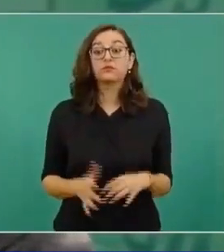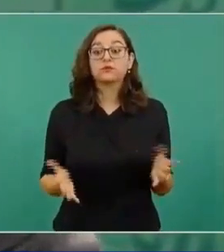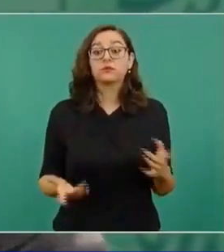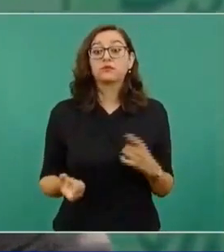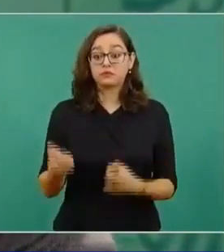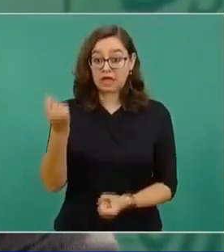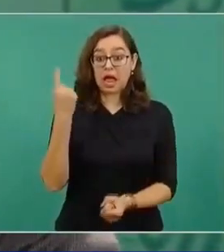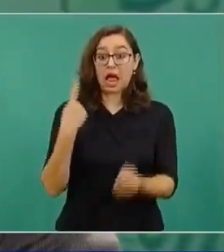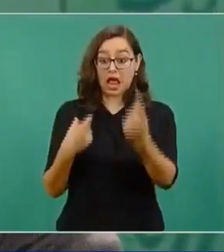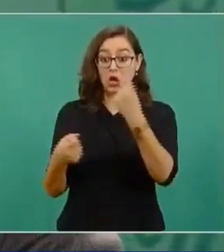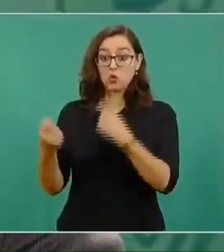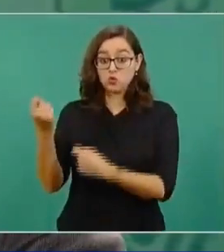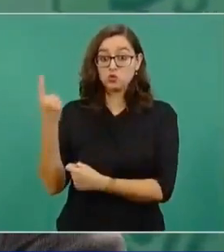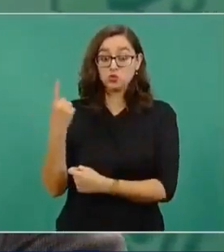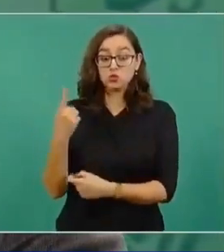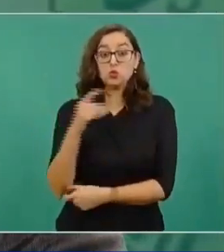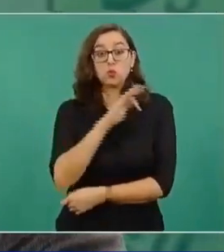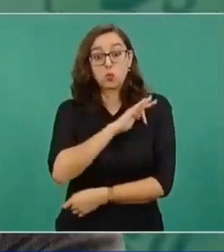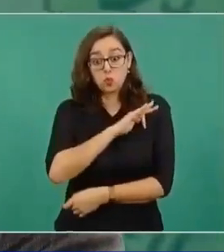argumentado